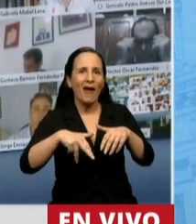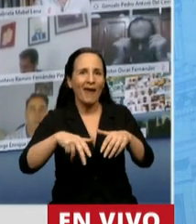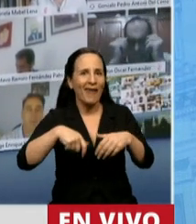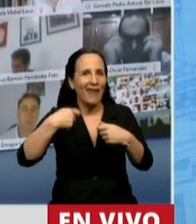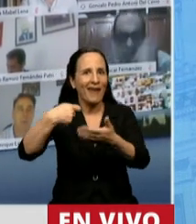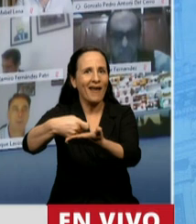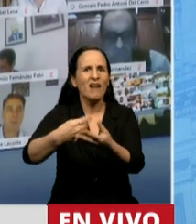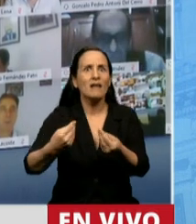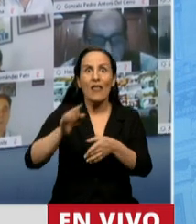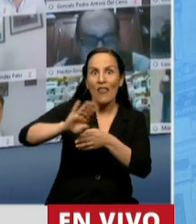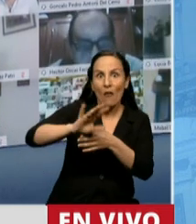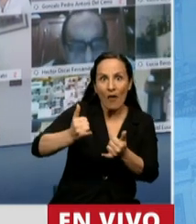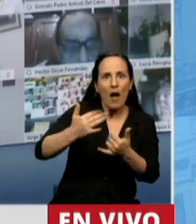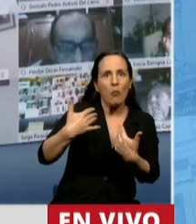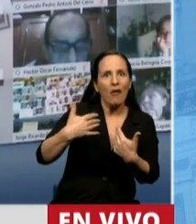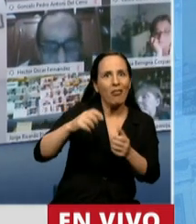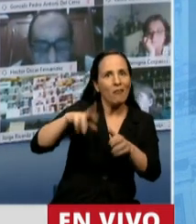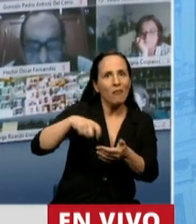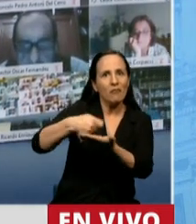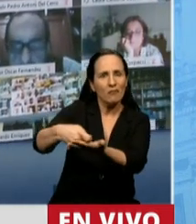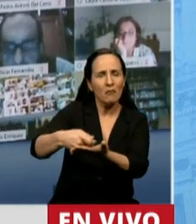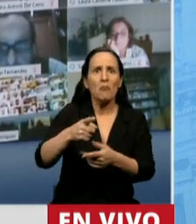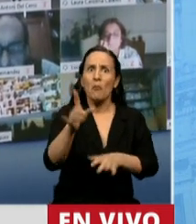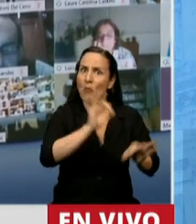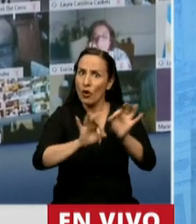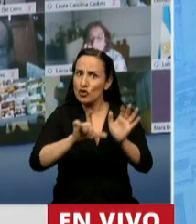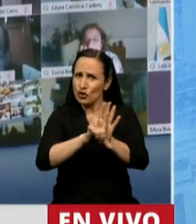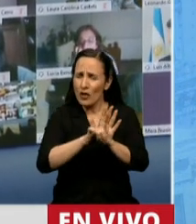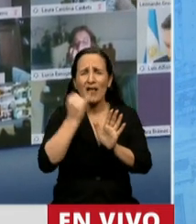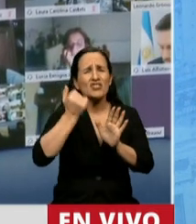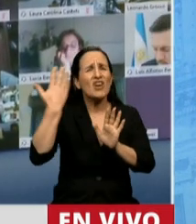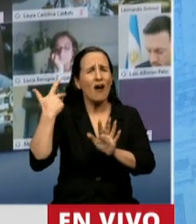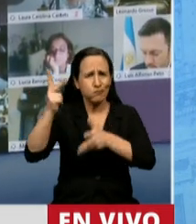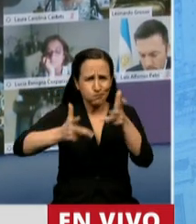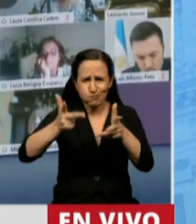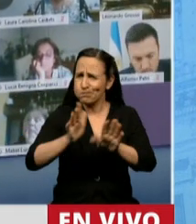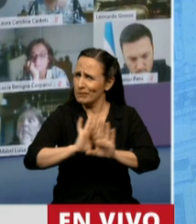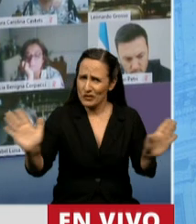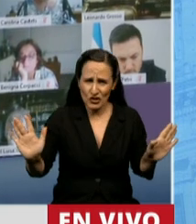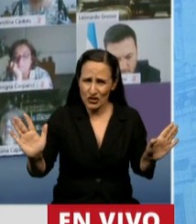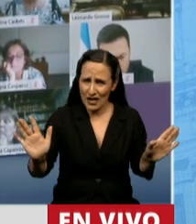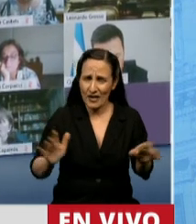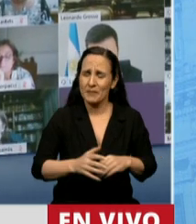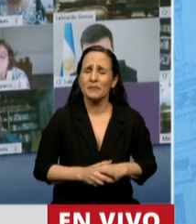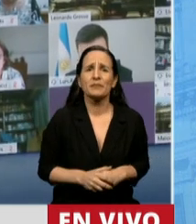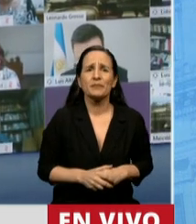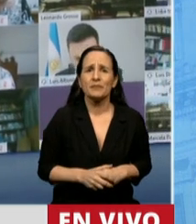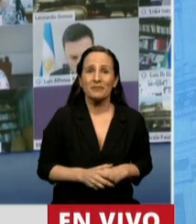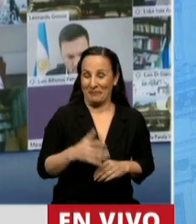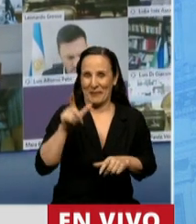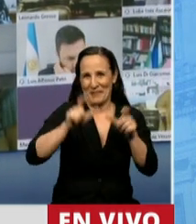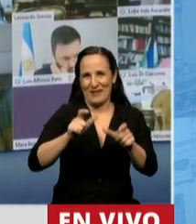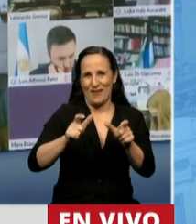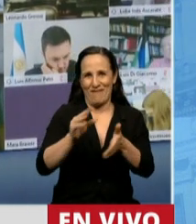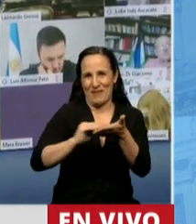cont este proyecto como bien ya lo dijeron me antec el uso de la